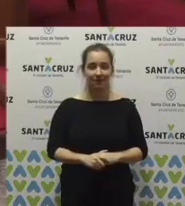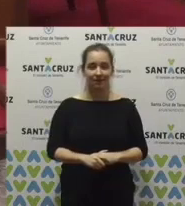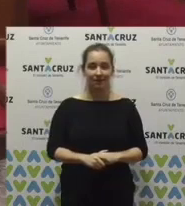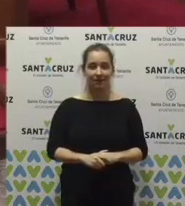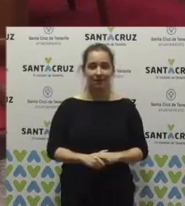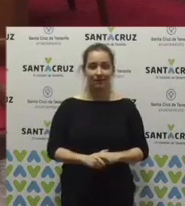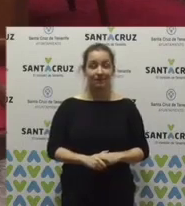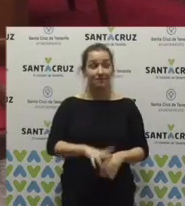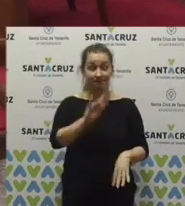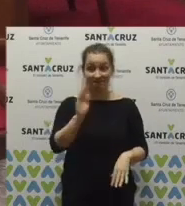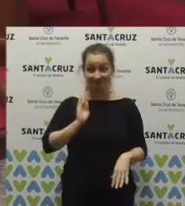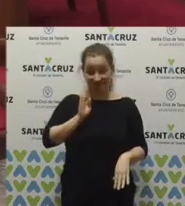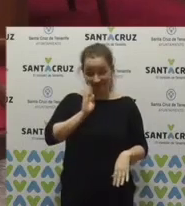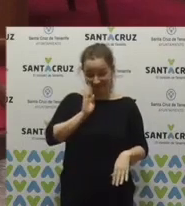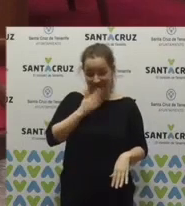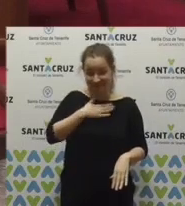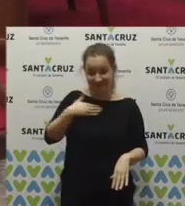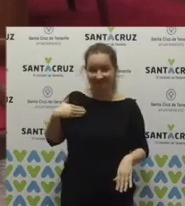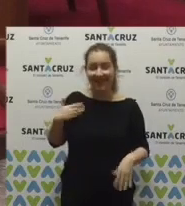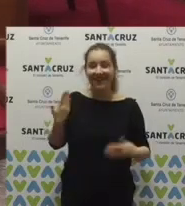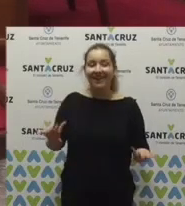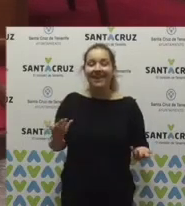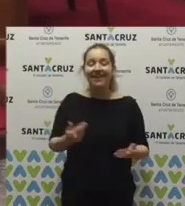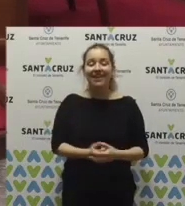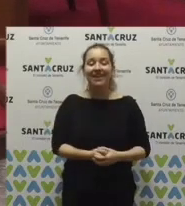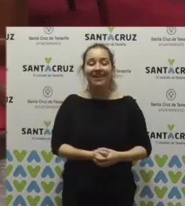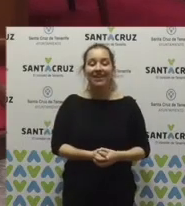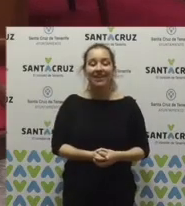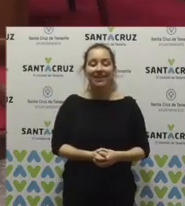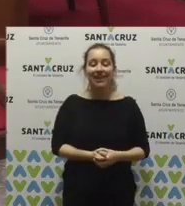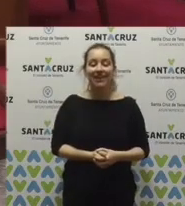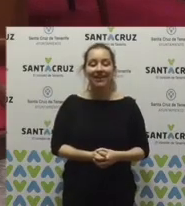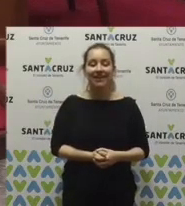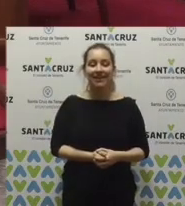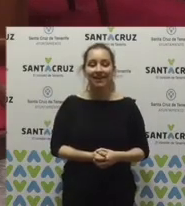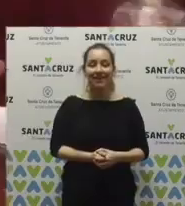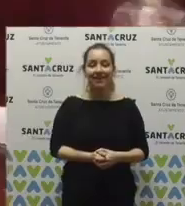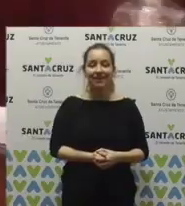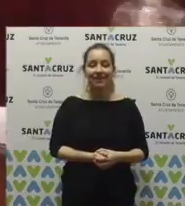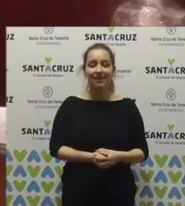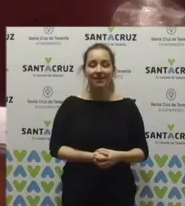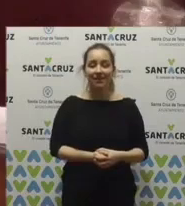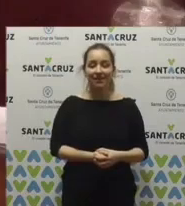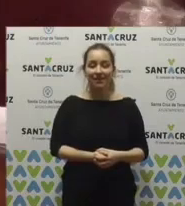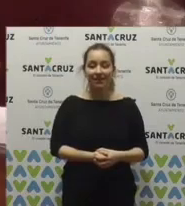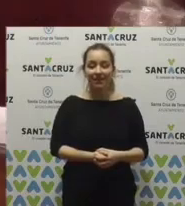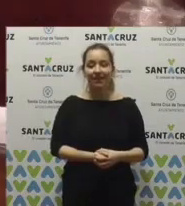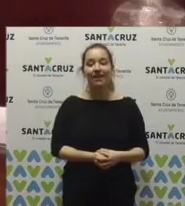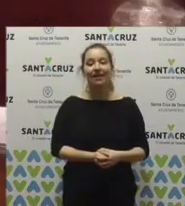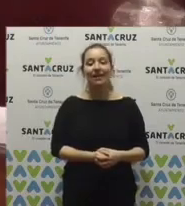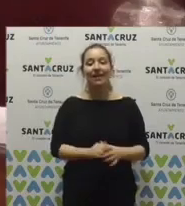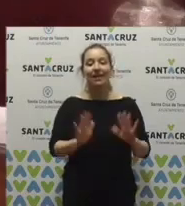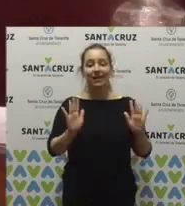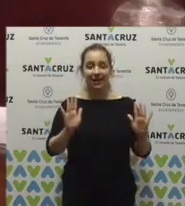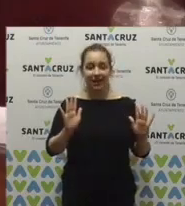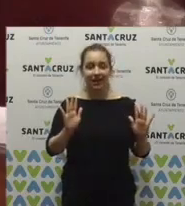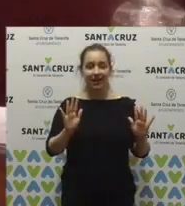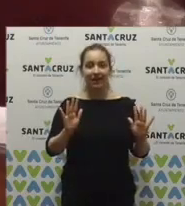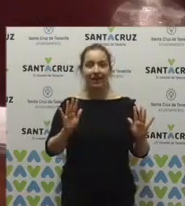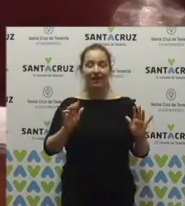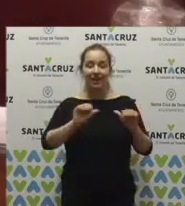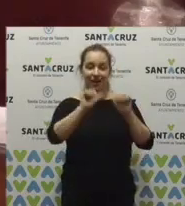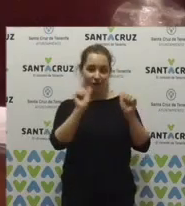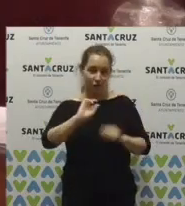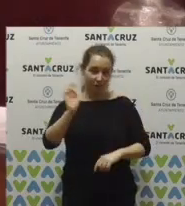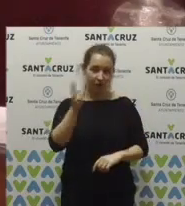si estoy va a decir y él vamos a hacerlo de otra forma porque en este caso no